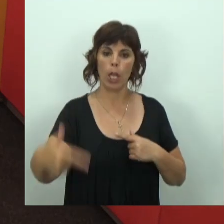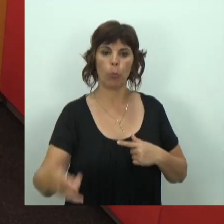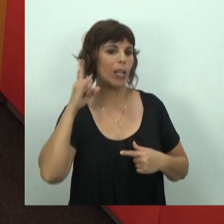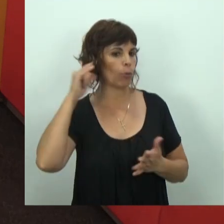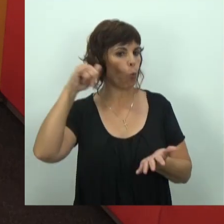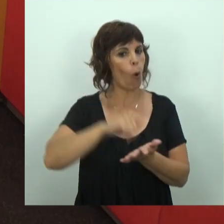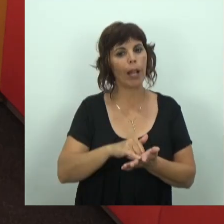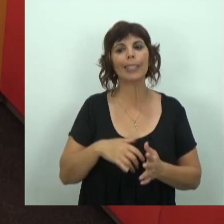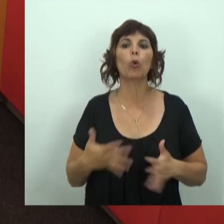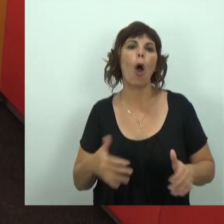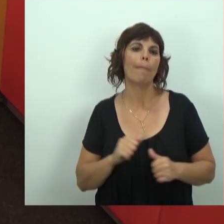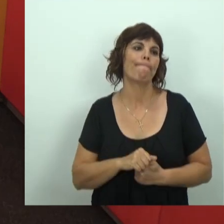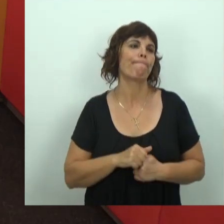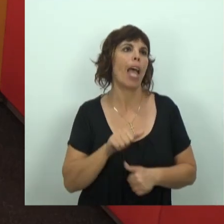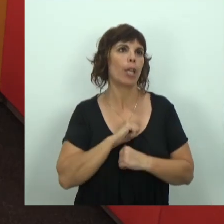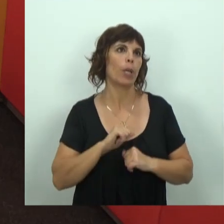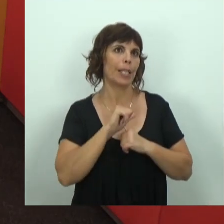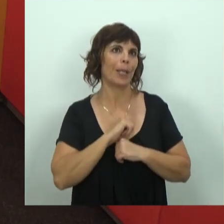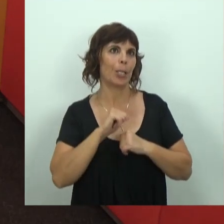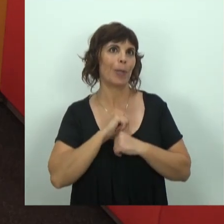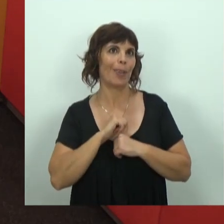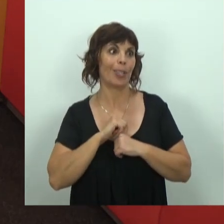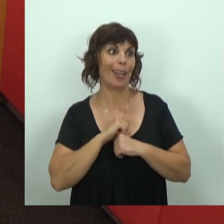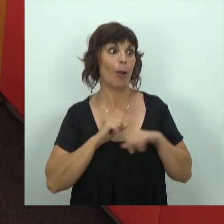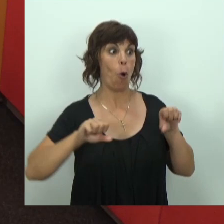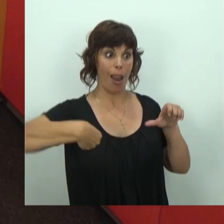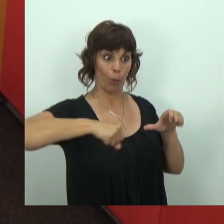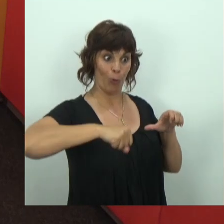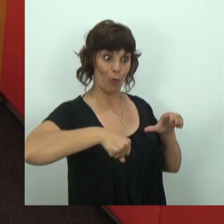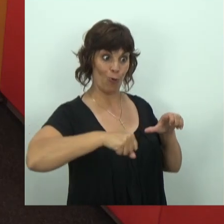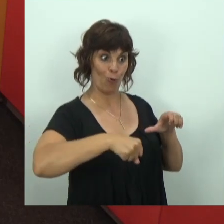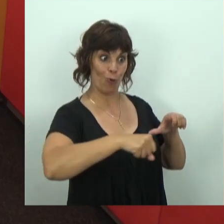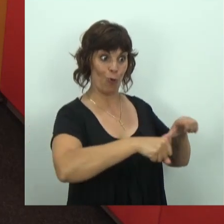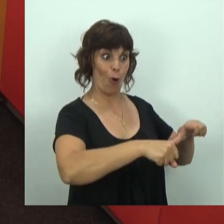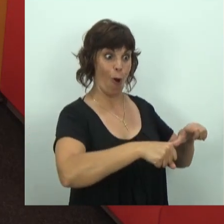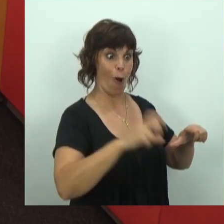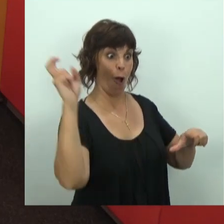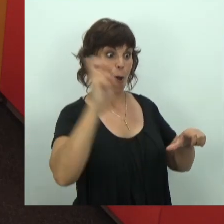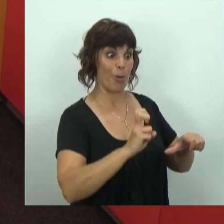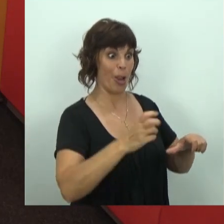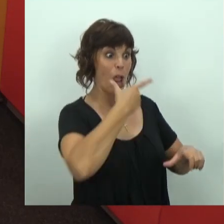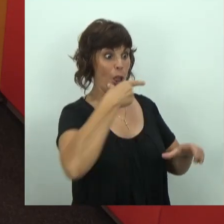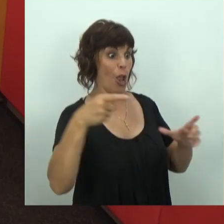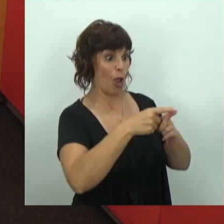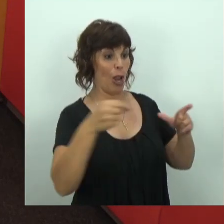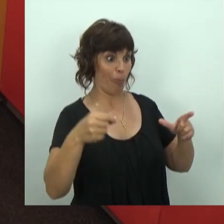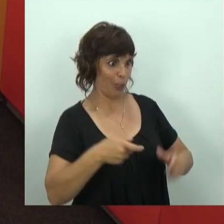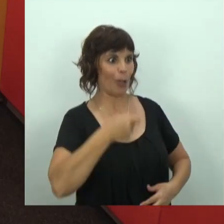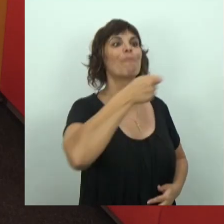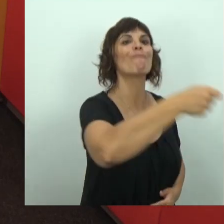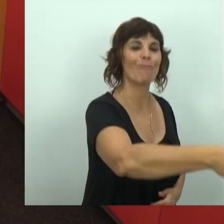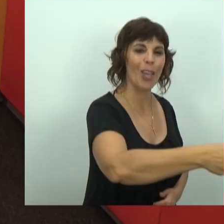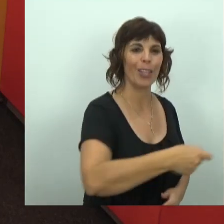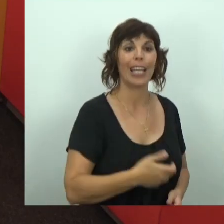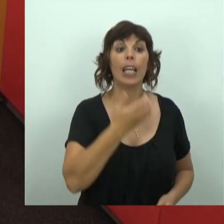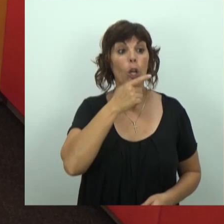Querido oyente, hay que saber esperar en Dios. ¿Por qué? Porque todo lo